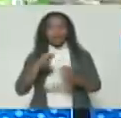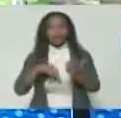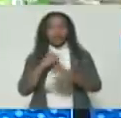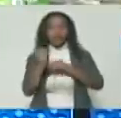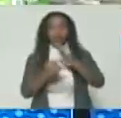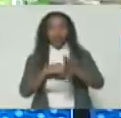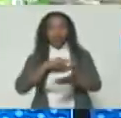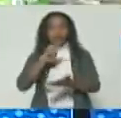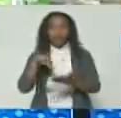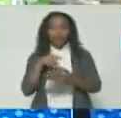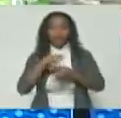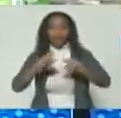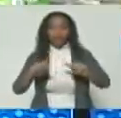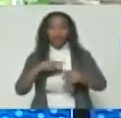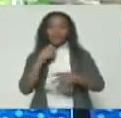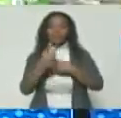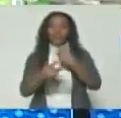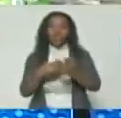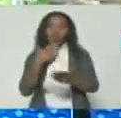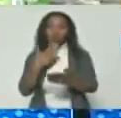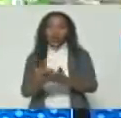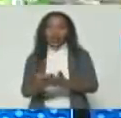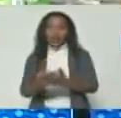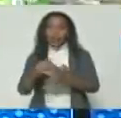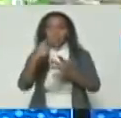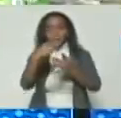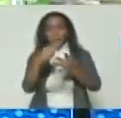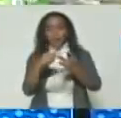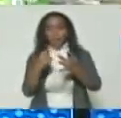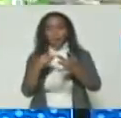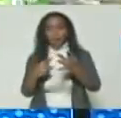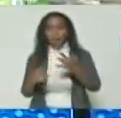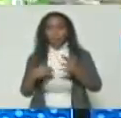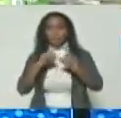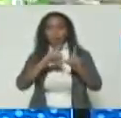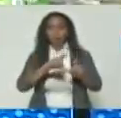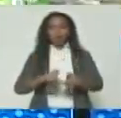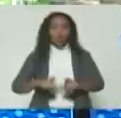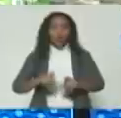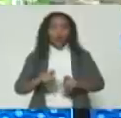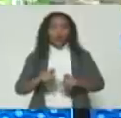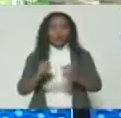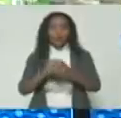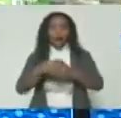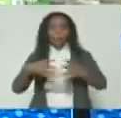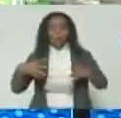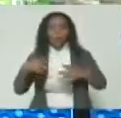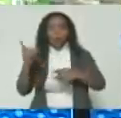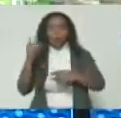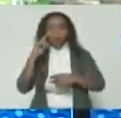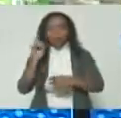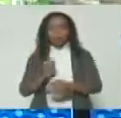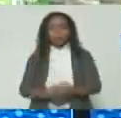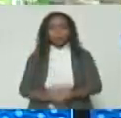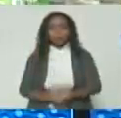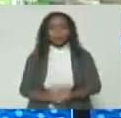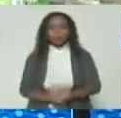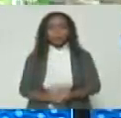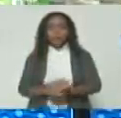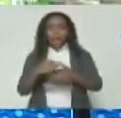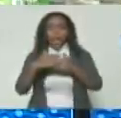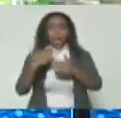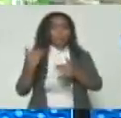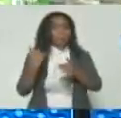vocero, gracias José, a Umaris, productora campesina, a Carlos Linares, y